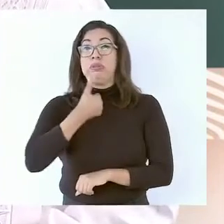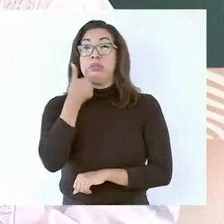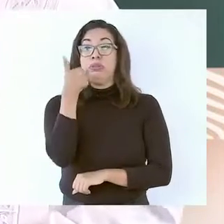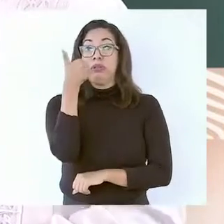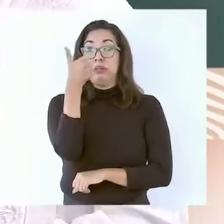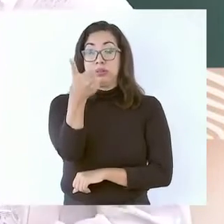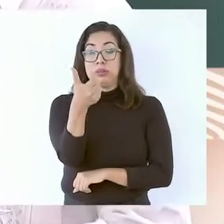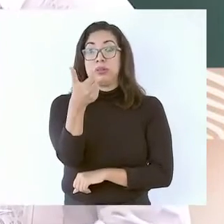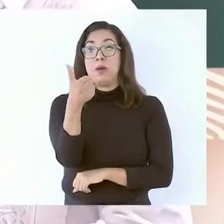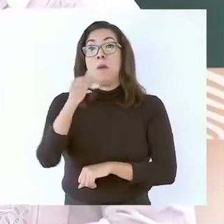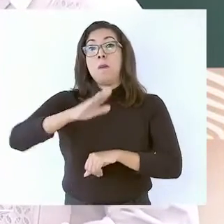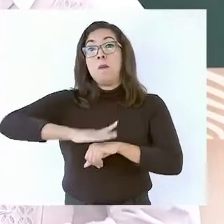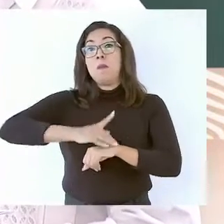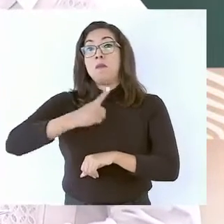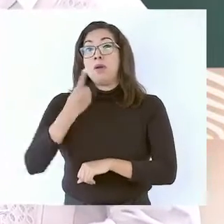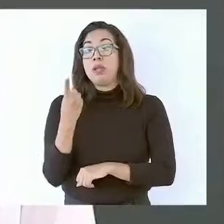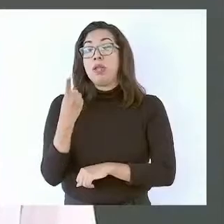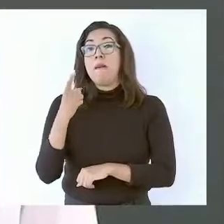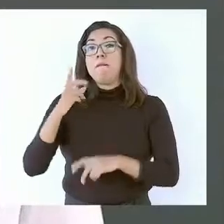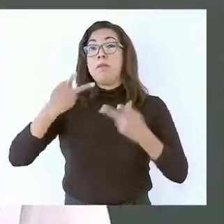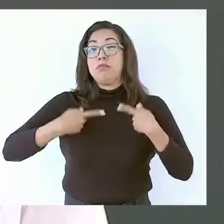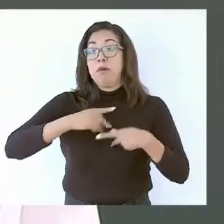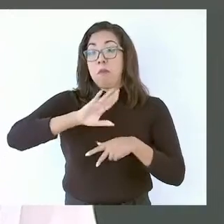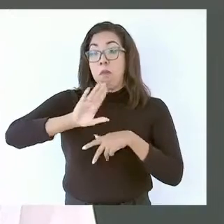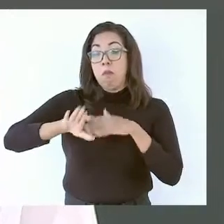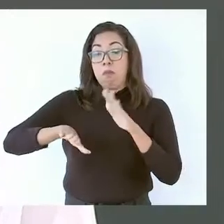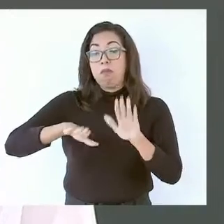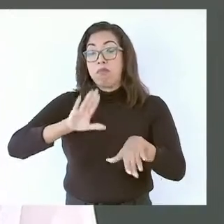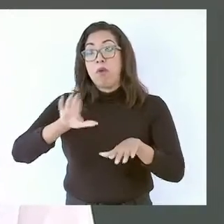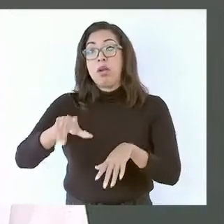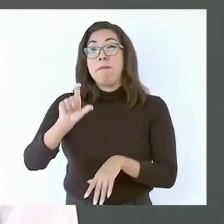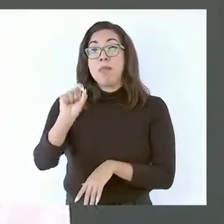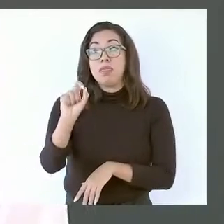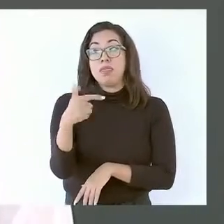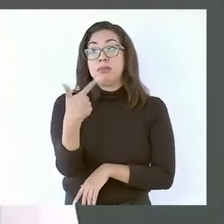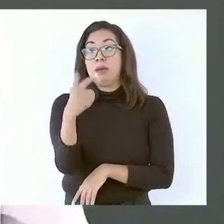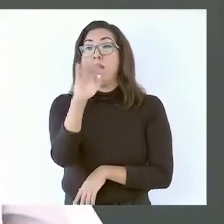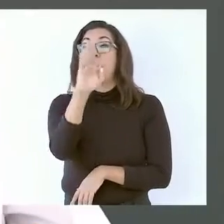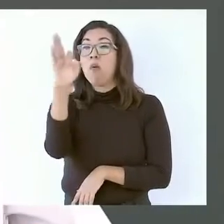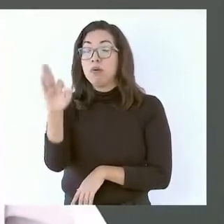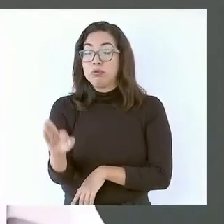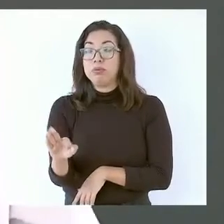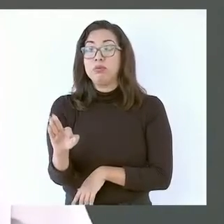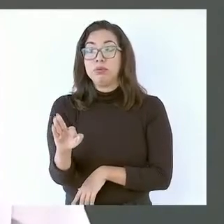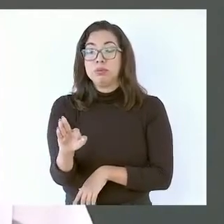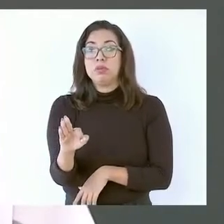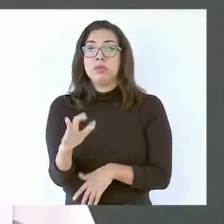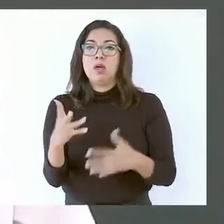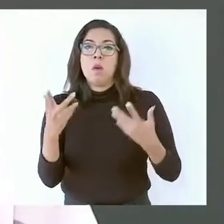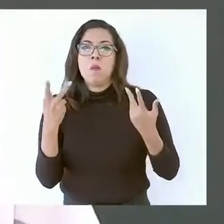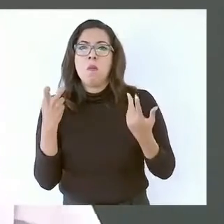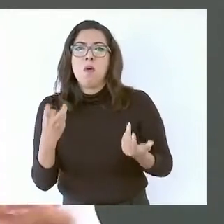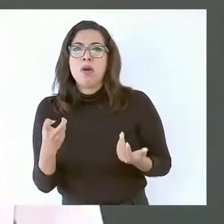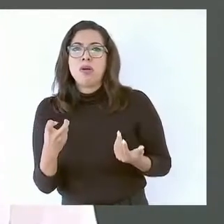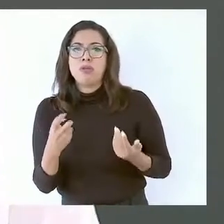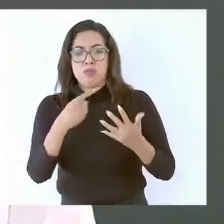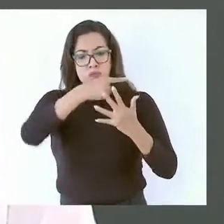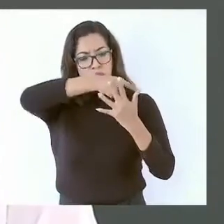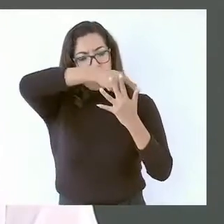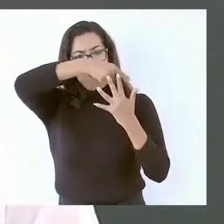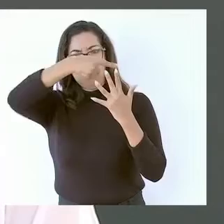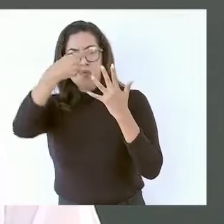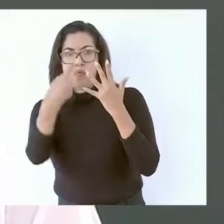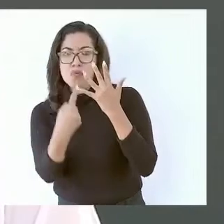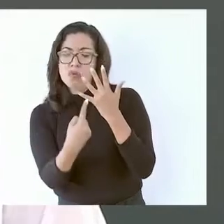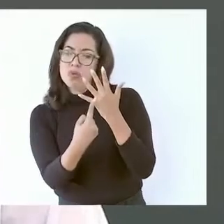de 27%. Ante una situación extraordinaria, tomamos medidas extraordinarias.